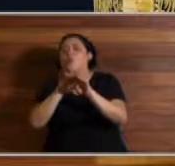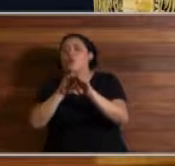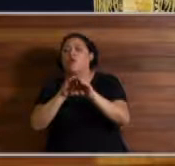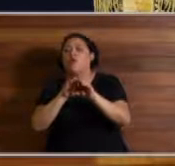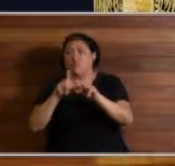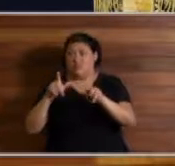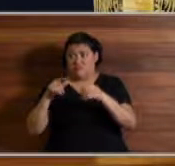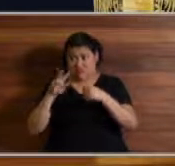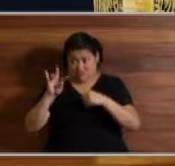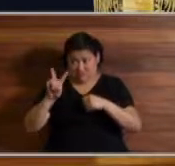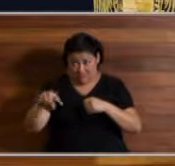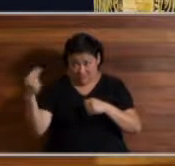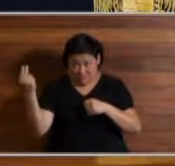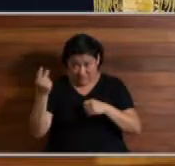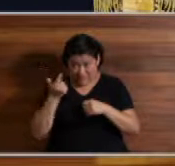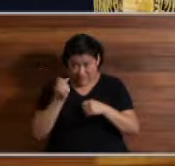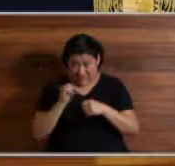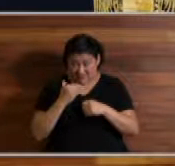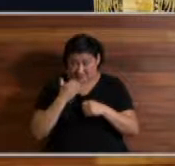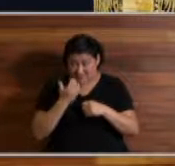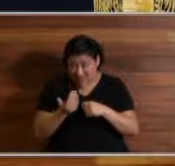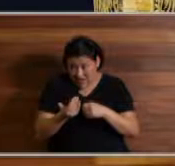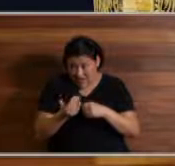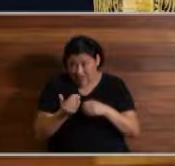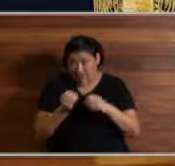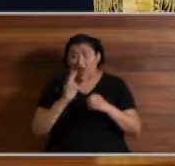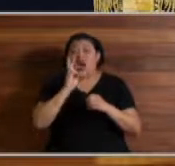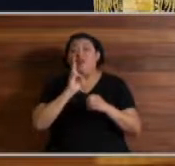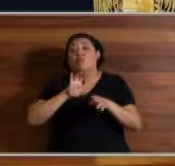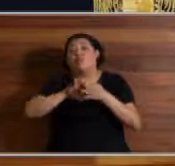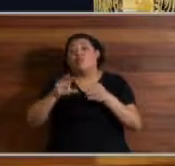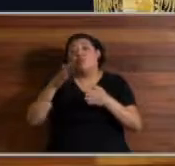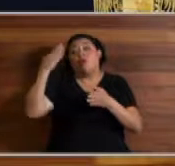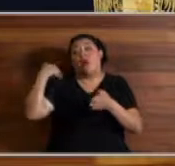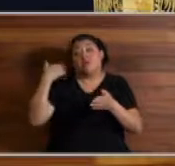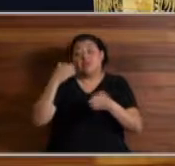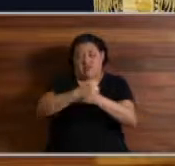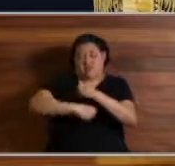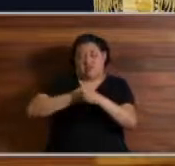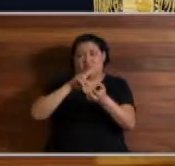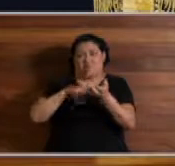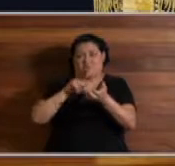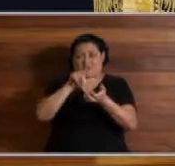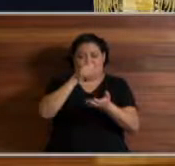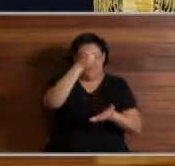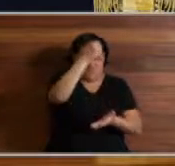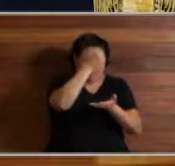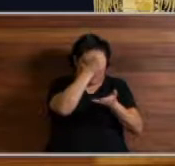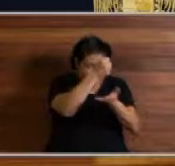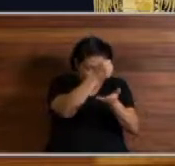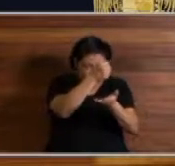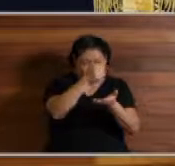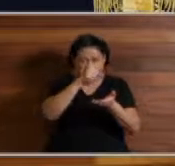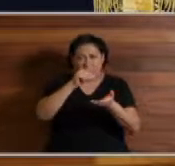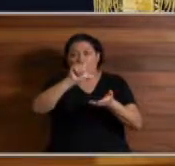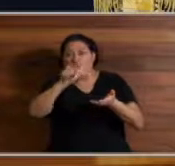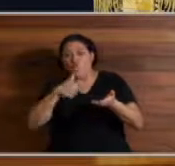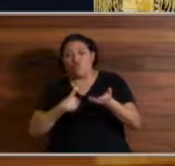público. Se requiere así ver qué tanto de los recortes de la propuesta de presupuesto van para gasto corriente y no